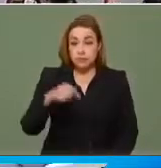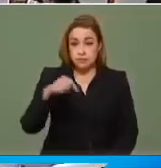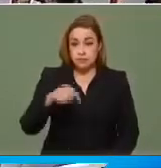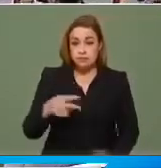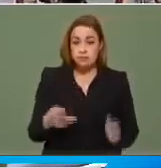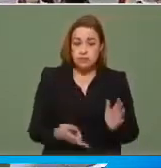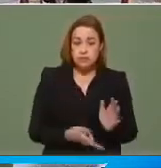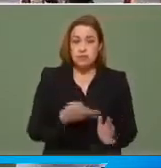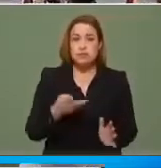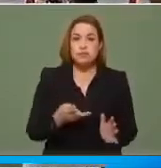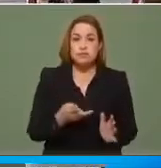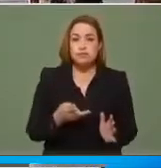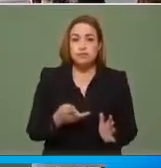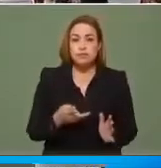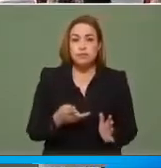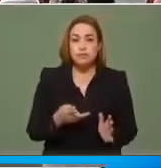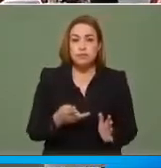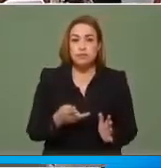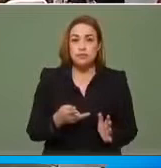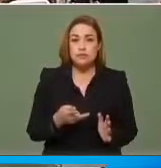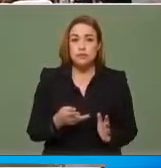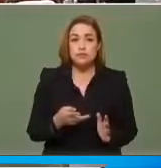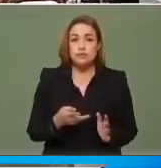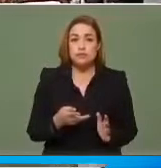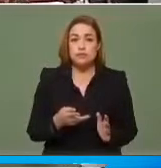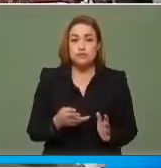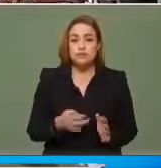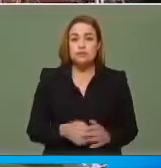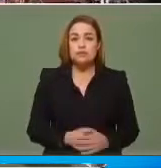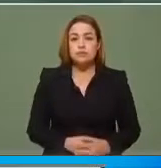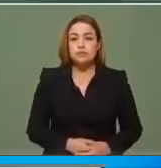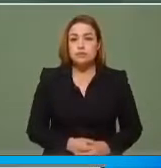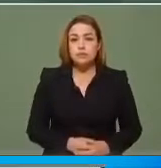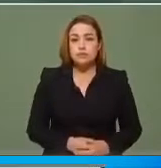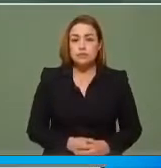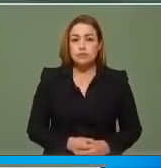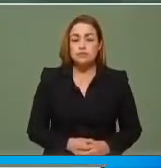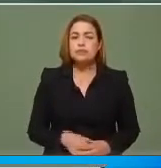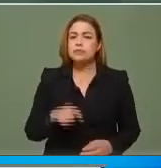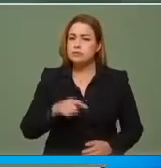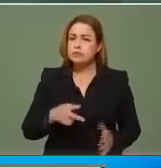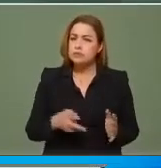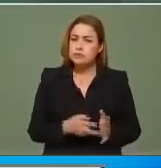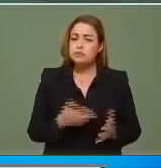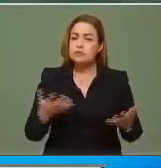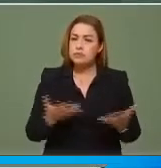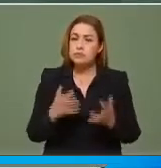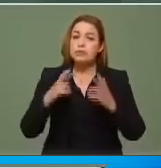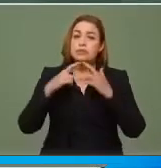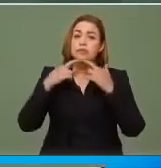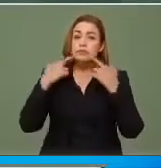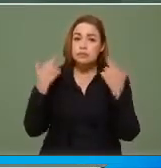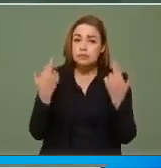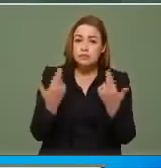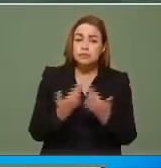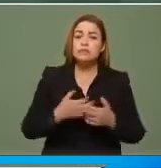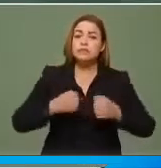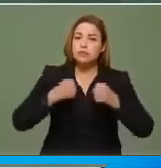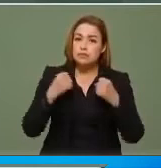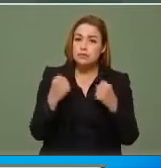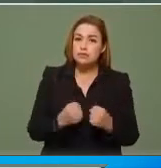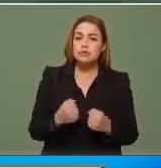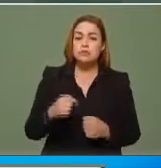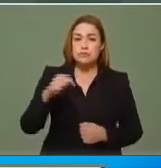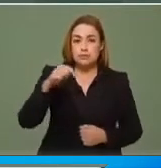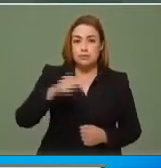estado. Será una práctica que se recorre el país para atender de primera mano la situación de seguridad. Es una prioridad el atacar el problema de